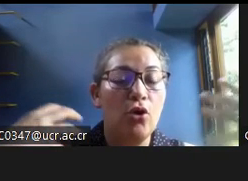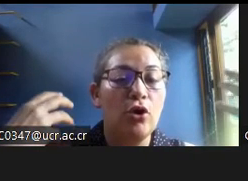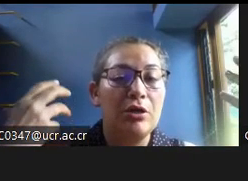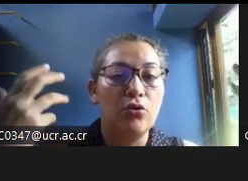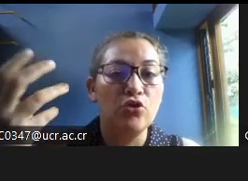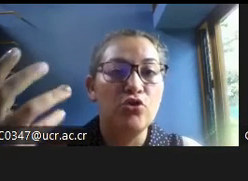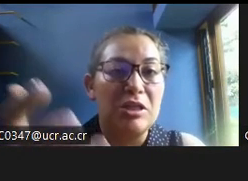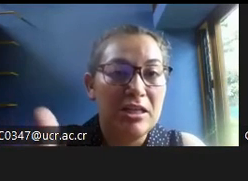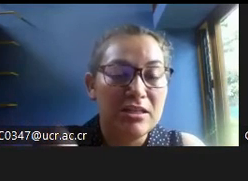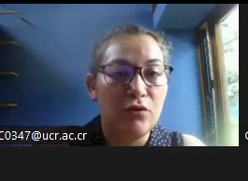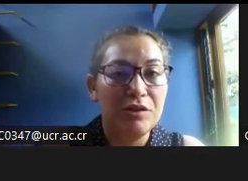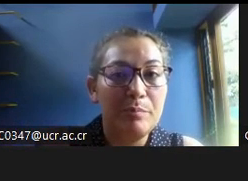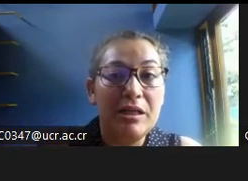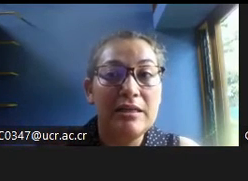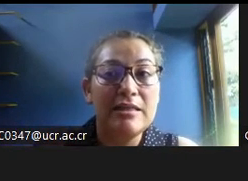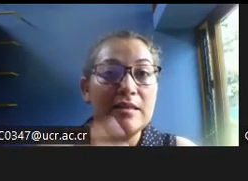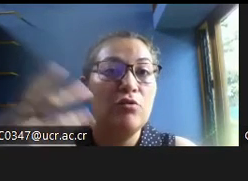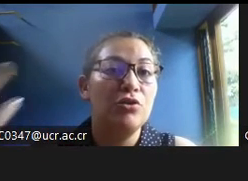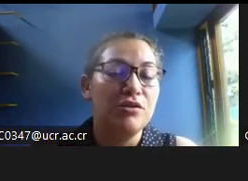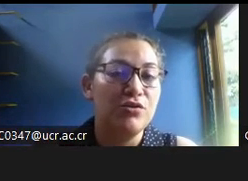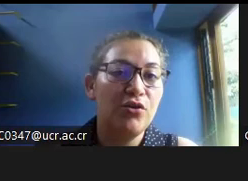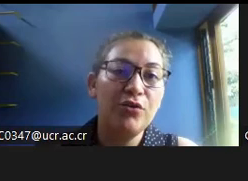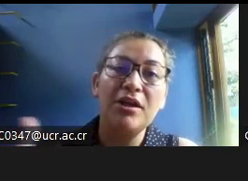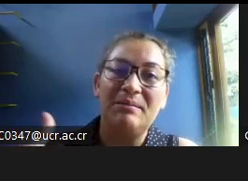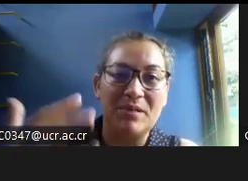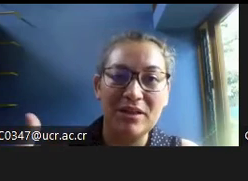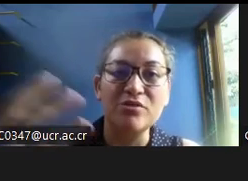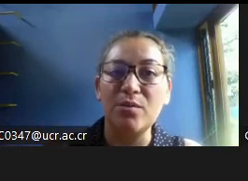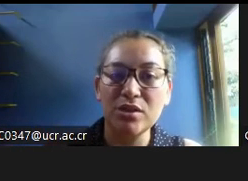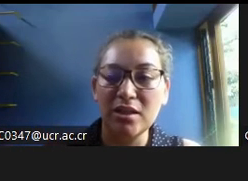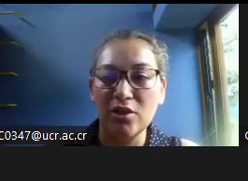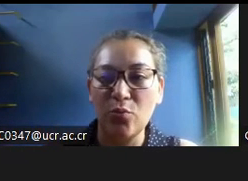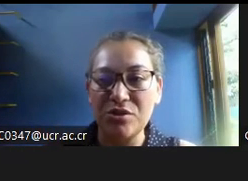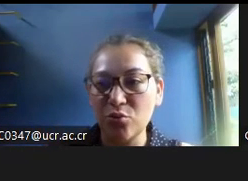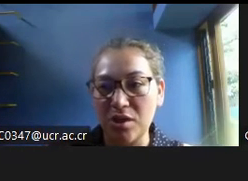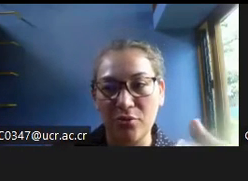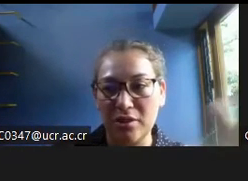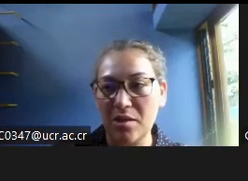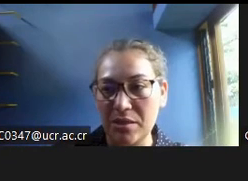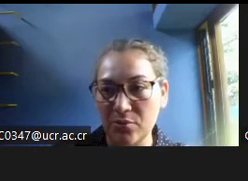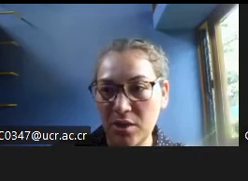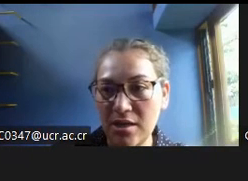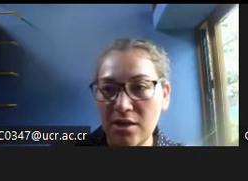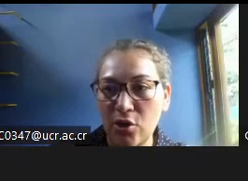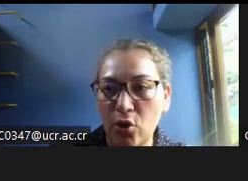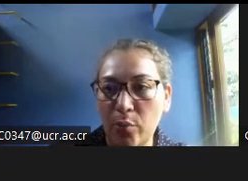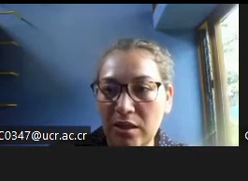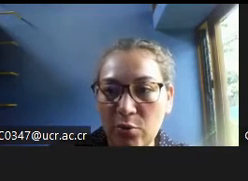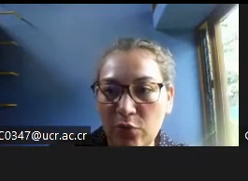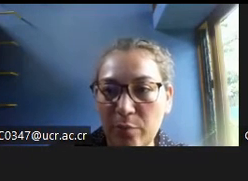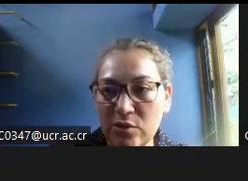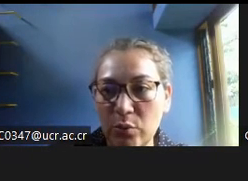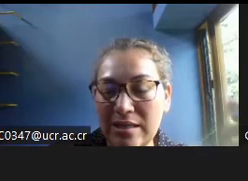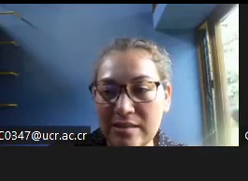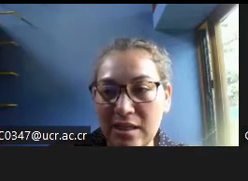video con sus heridas a flor de piel y sin contención, ¿verdad? Entonces tenemos que tener como esos cuidados nada más, ¿ok?